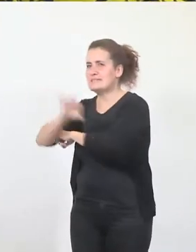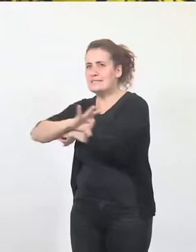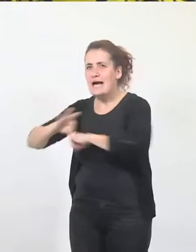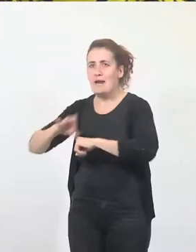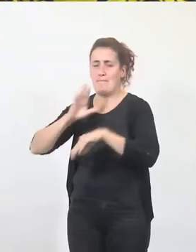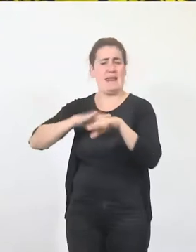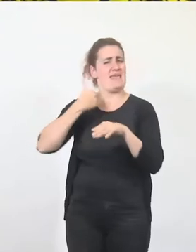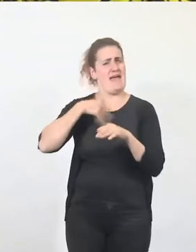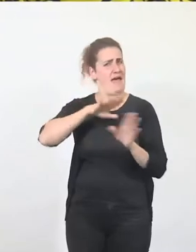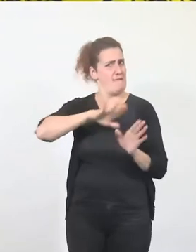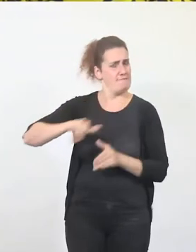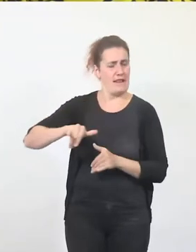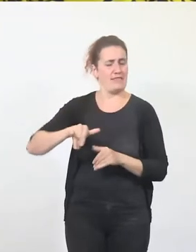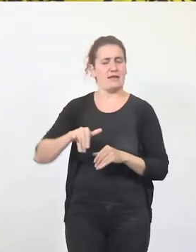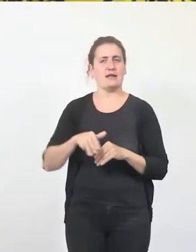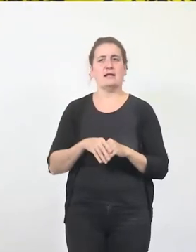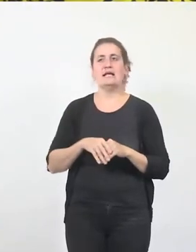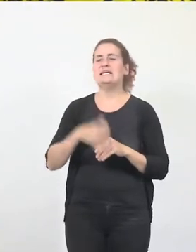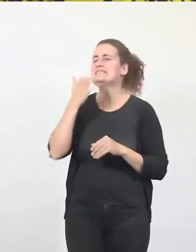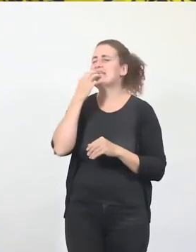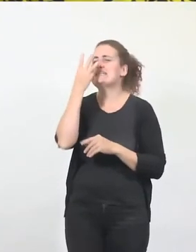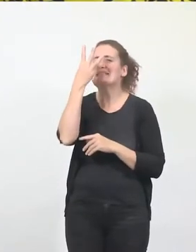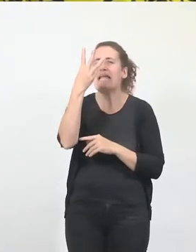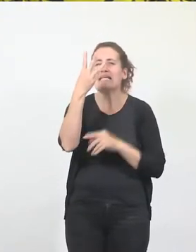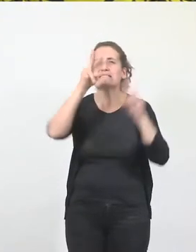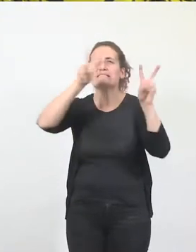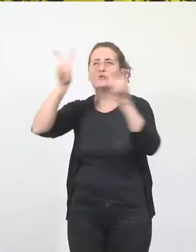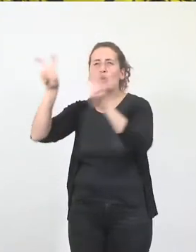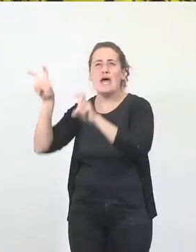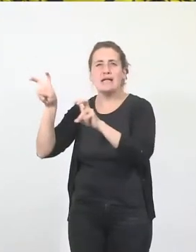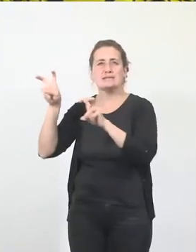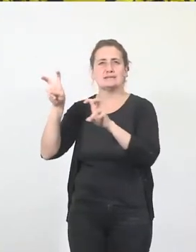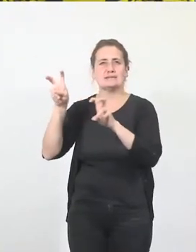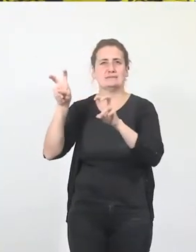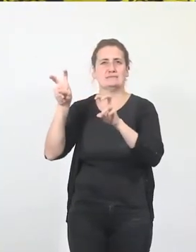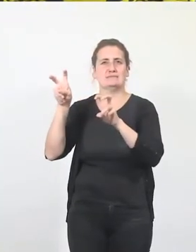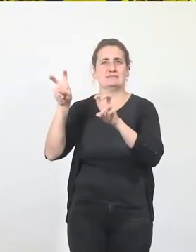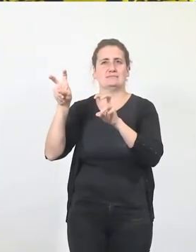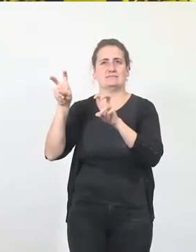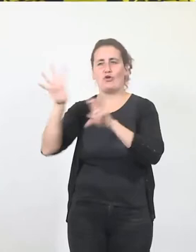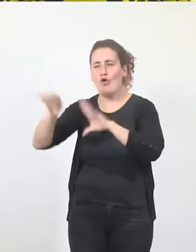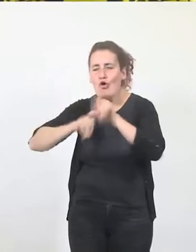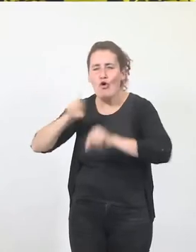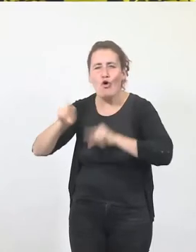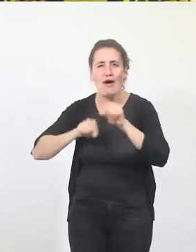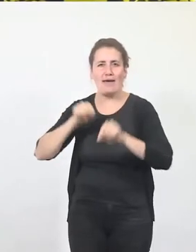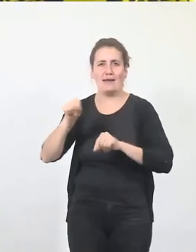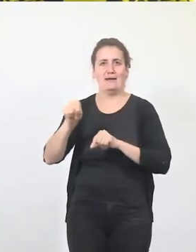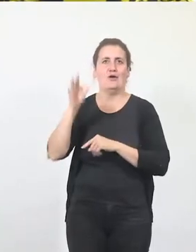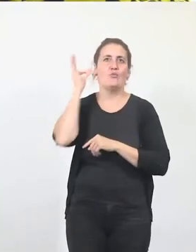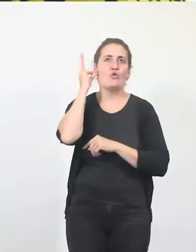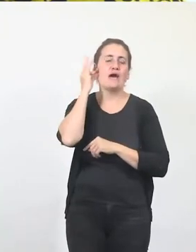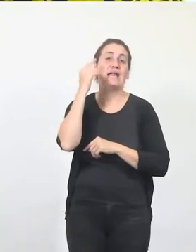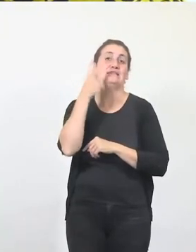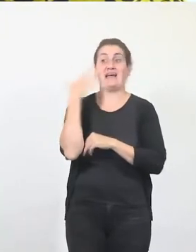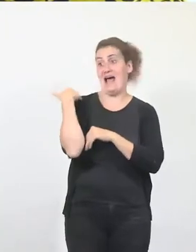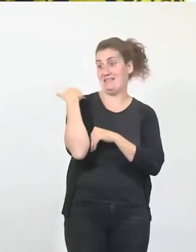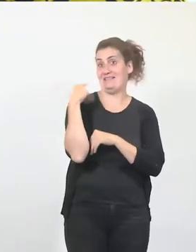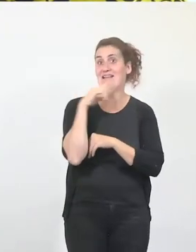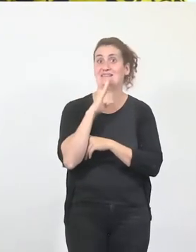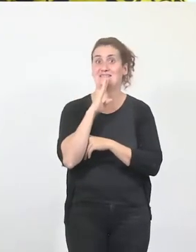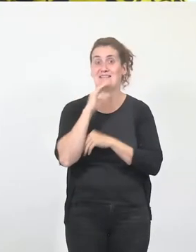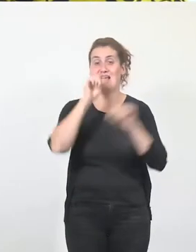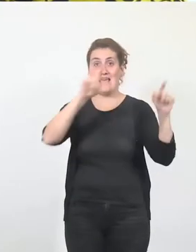para ir finalizando, si tuvieses que escoger tres noticias, tres titulares, mujeres, decía antes, nos enseñabas unas